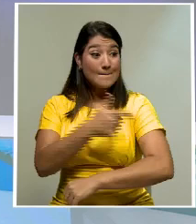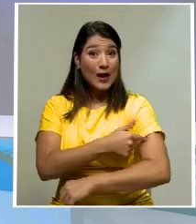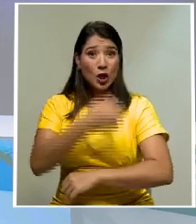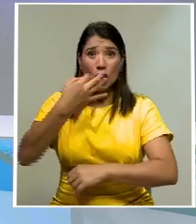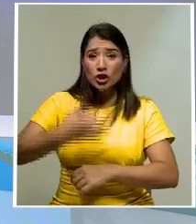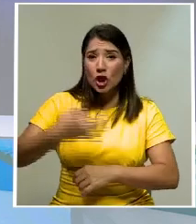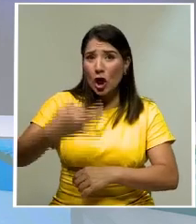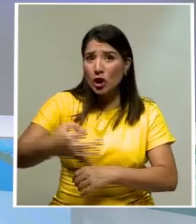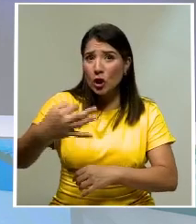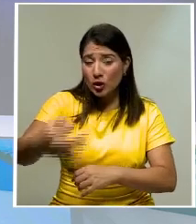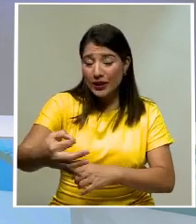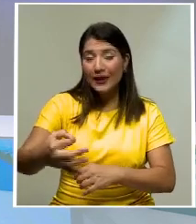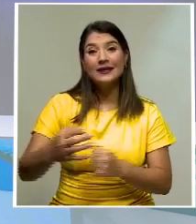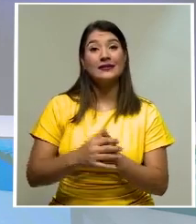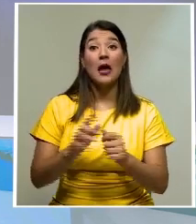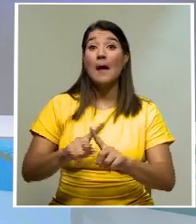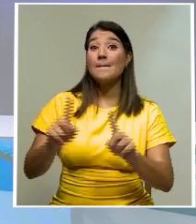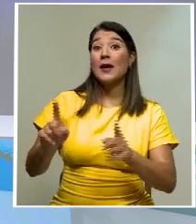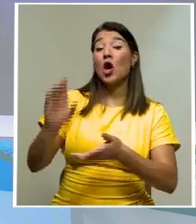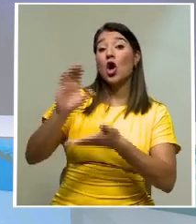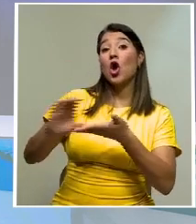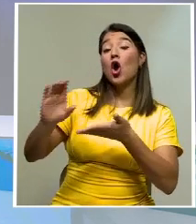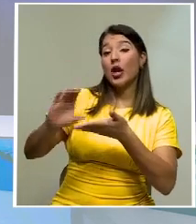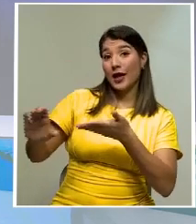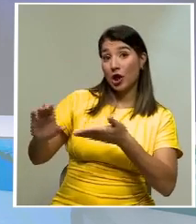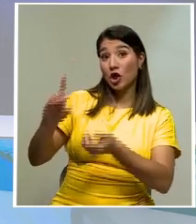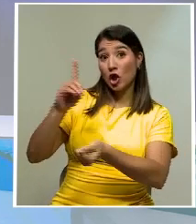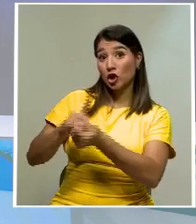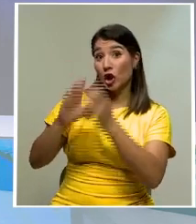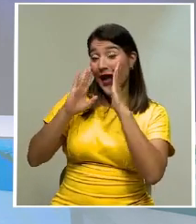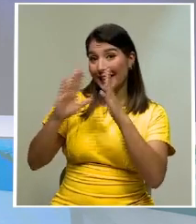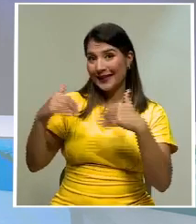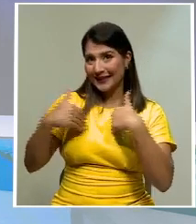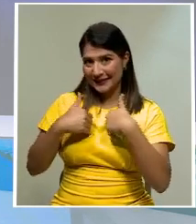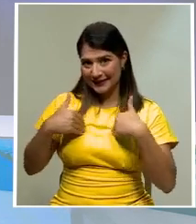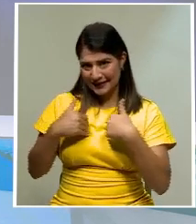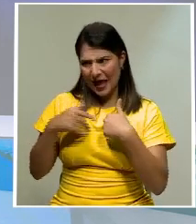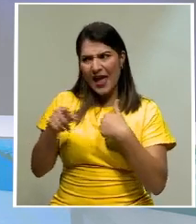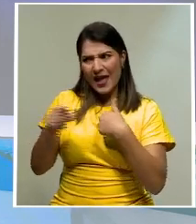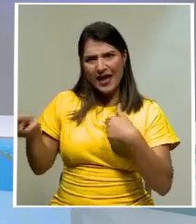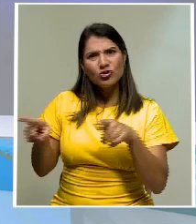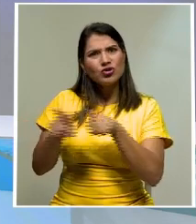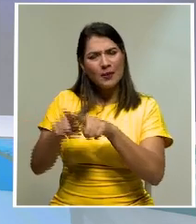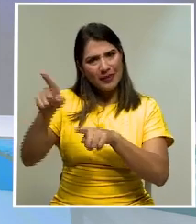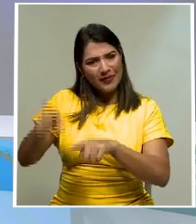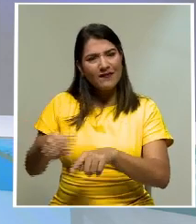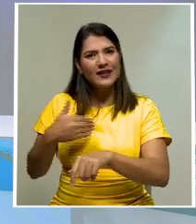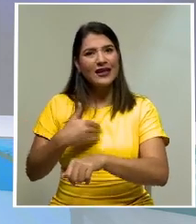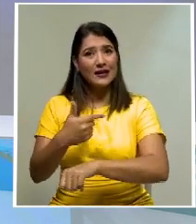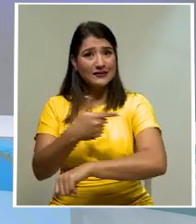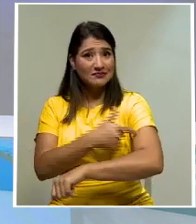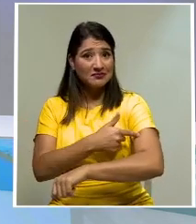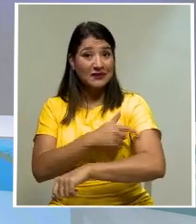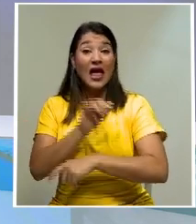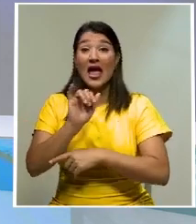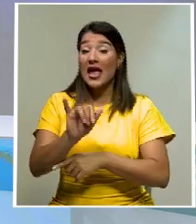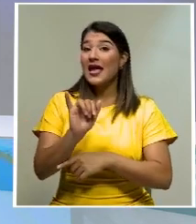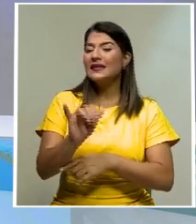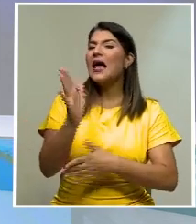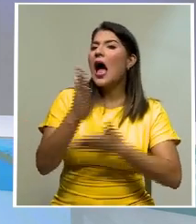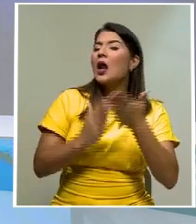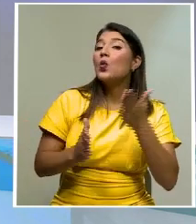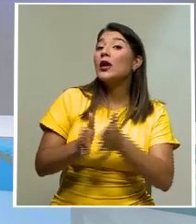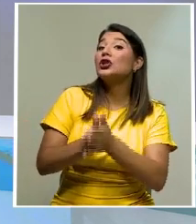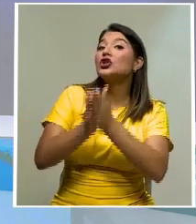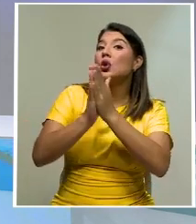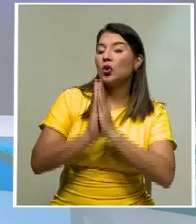jornada extendida, el Colegio de Veterinarios insiste que sus agremiados también deben ser inmunizados. Estas son algunas de las frecuentes